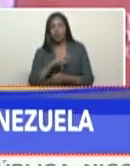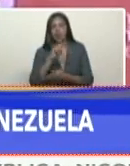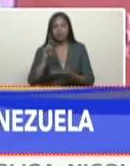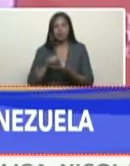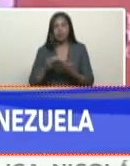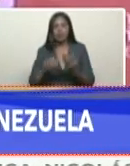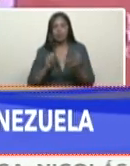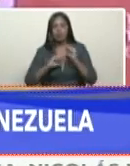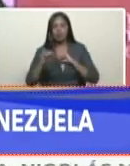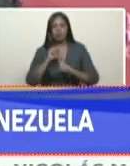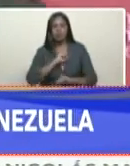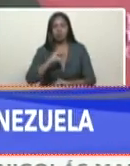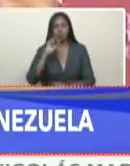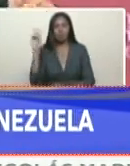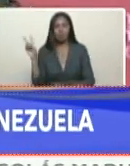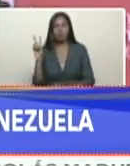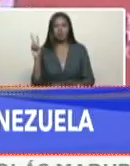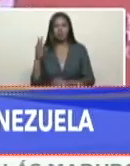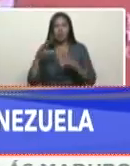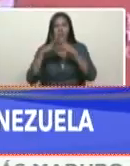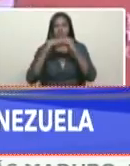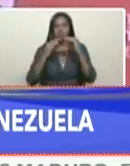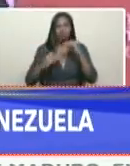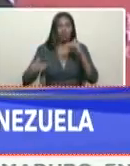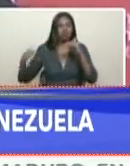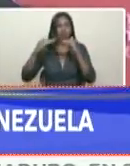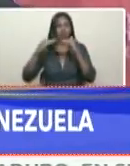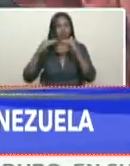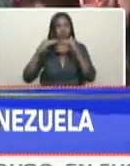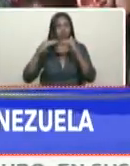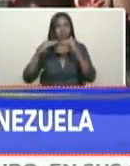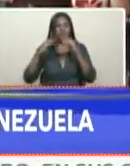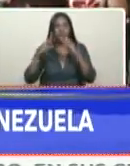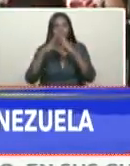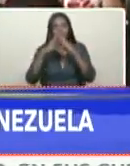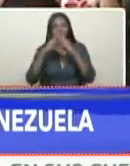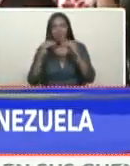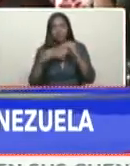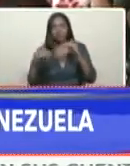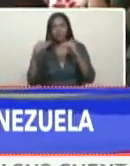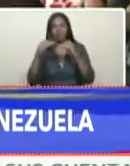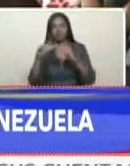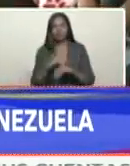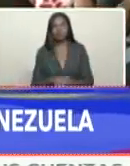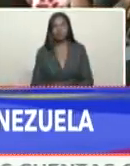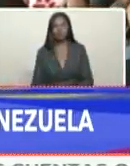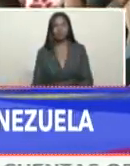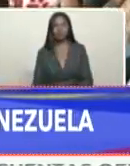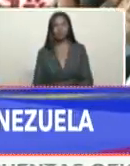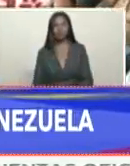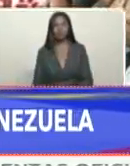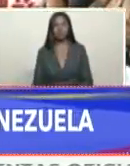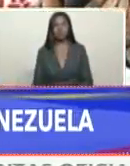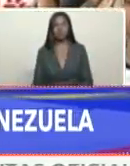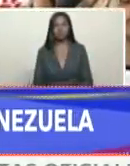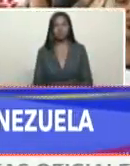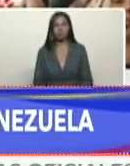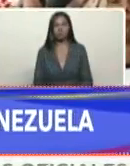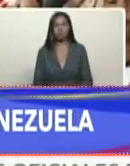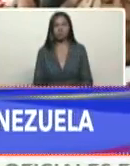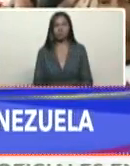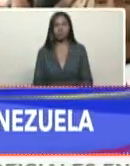con el movimiento Somos Venezuela, a todo nivel, muchachos. Si ustedes,